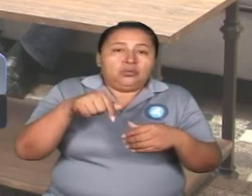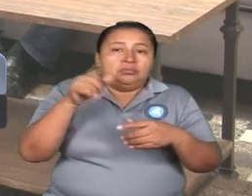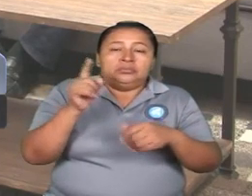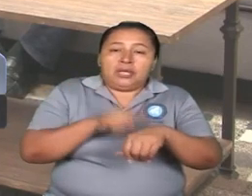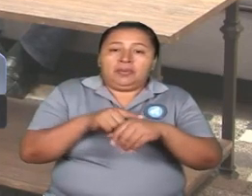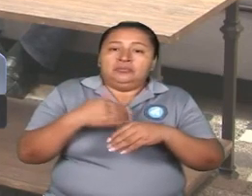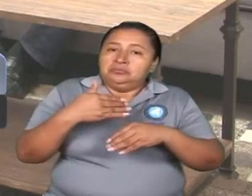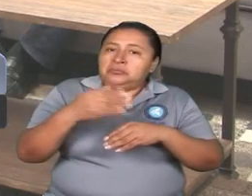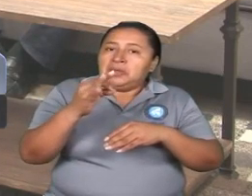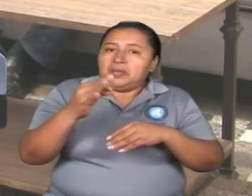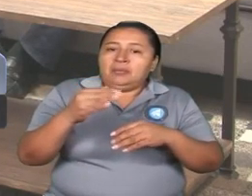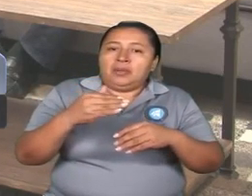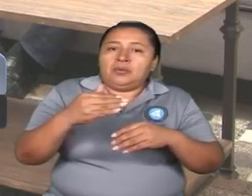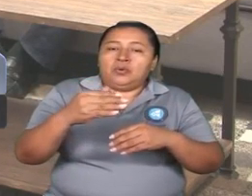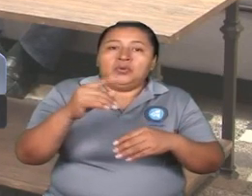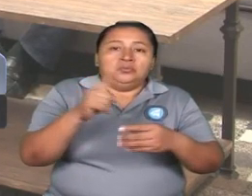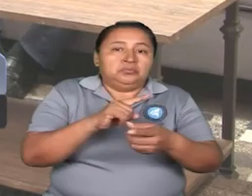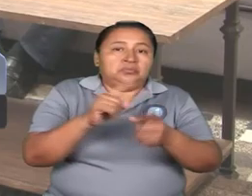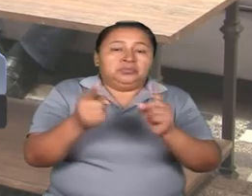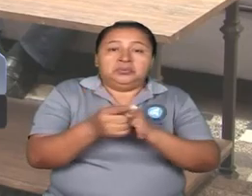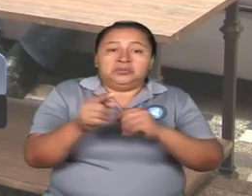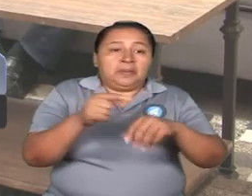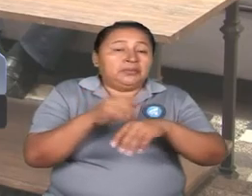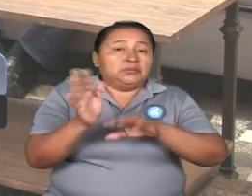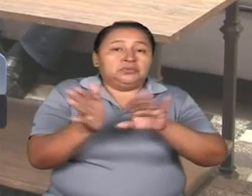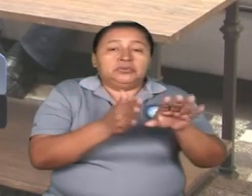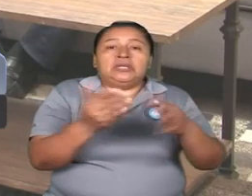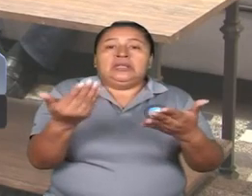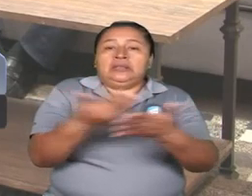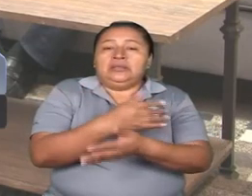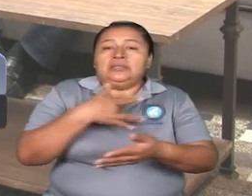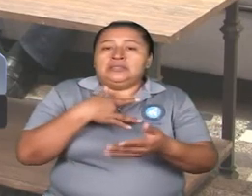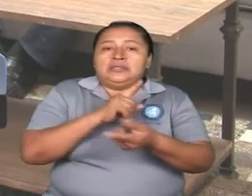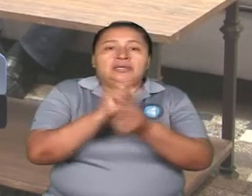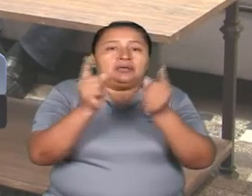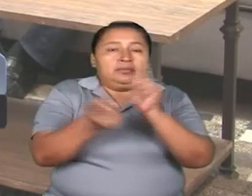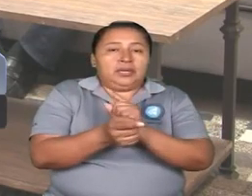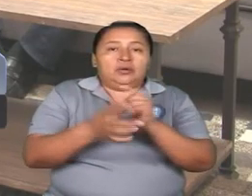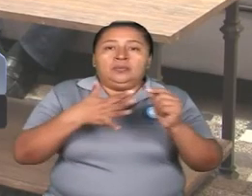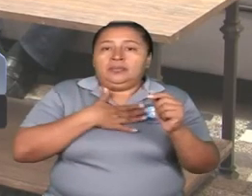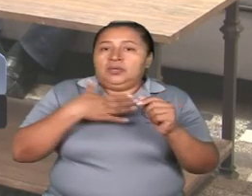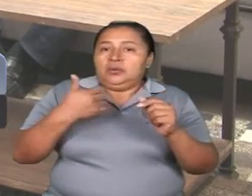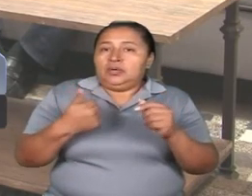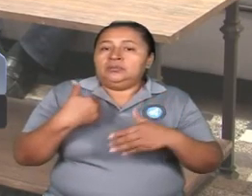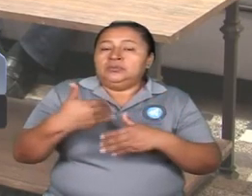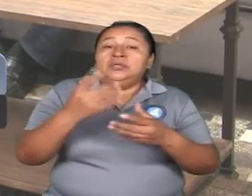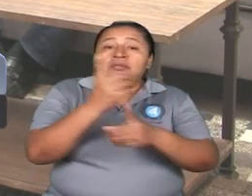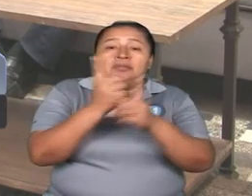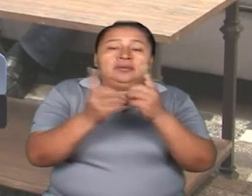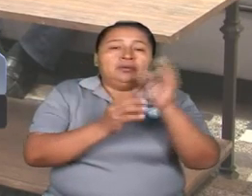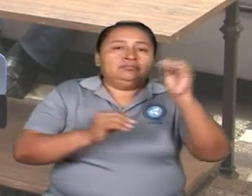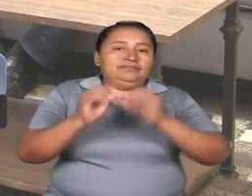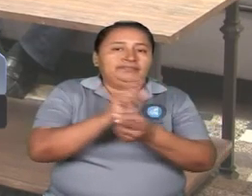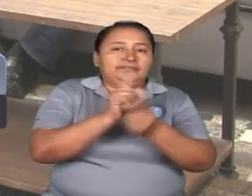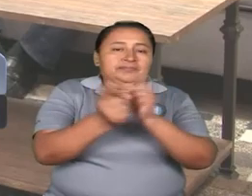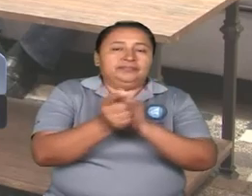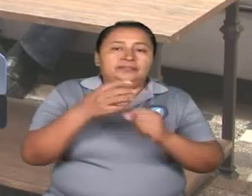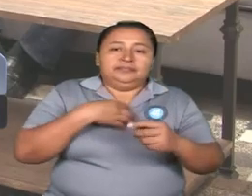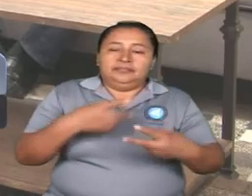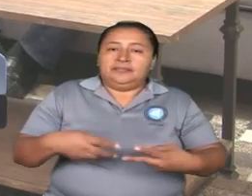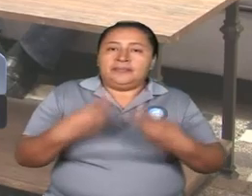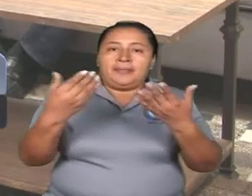periodo, pero ya después transcurrió ese periodo y hay que renovarla, hay que mejorarla, hay que adecuarla a los tiempos, nuevas realidades, ¿no? A